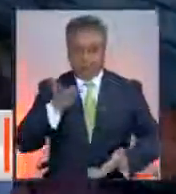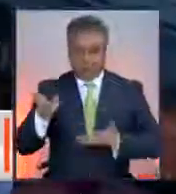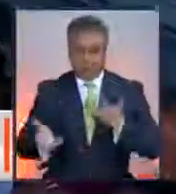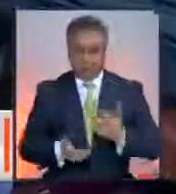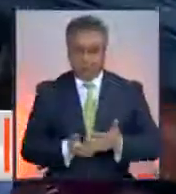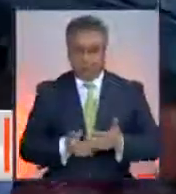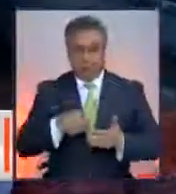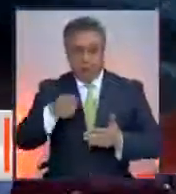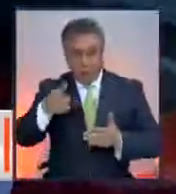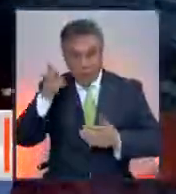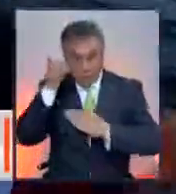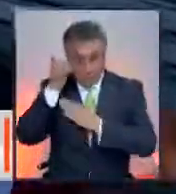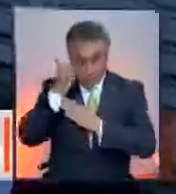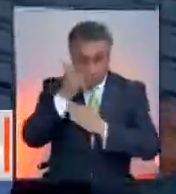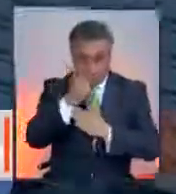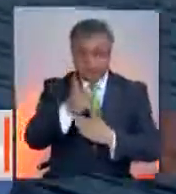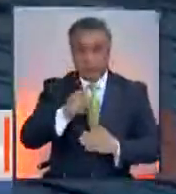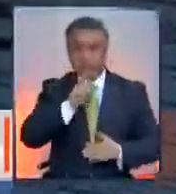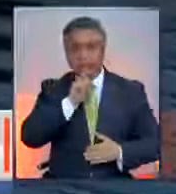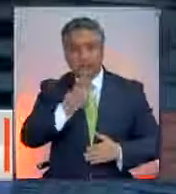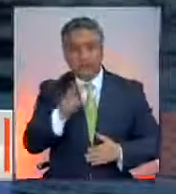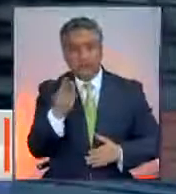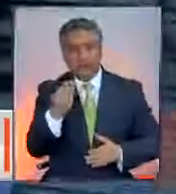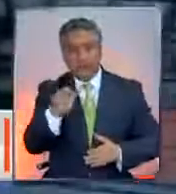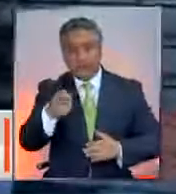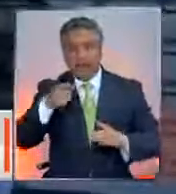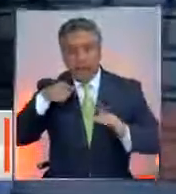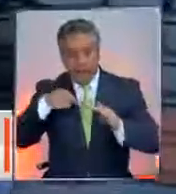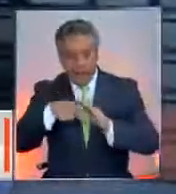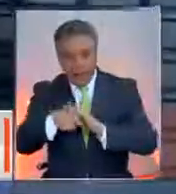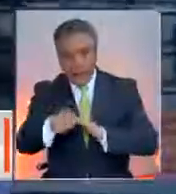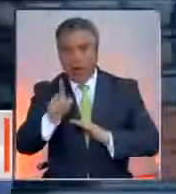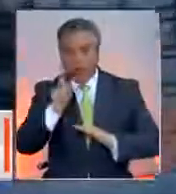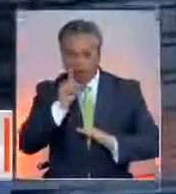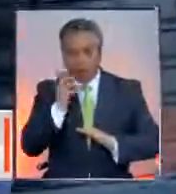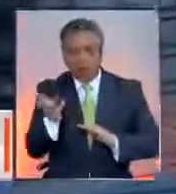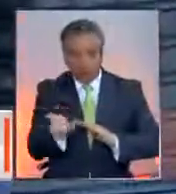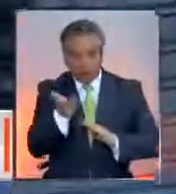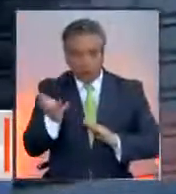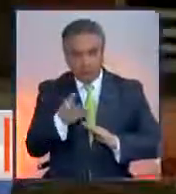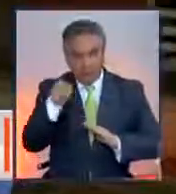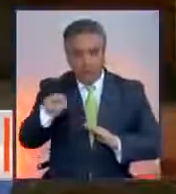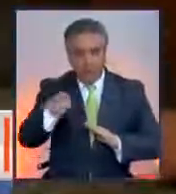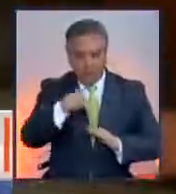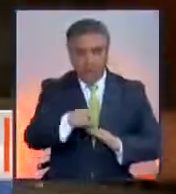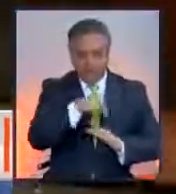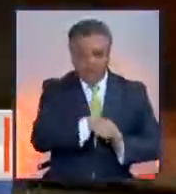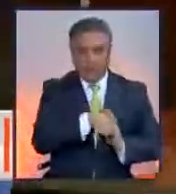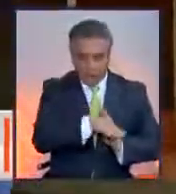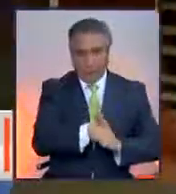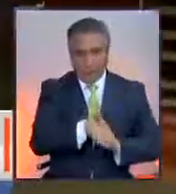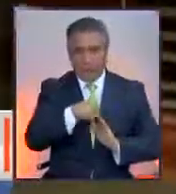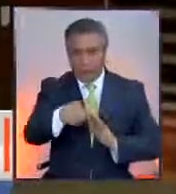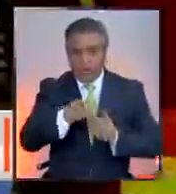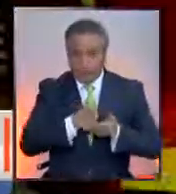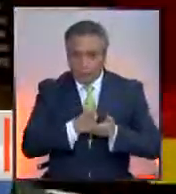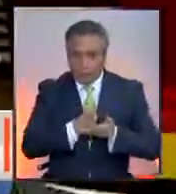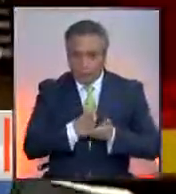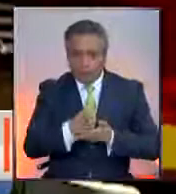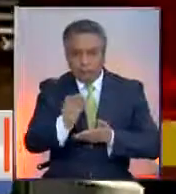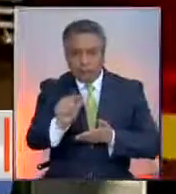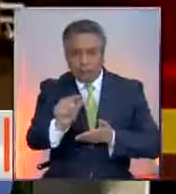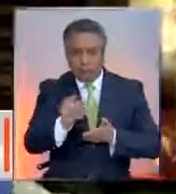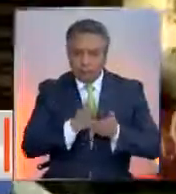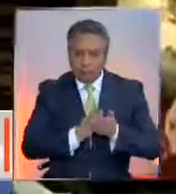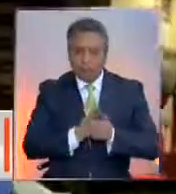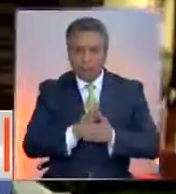Cuando la cámara de Tele 13 llegó a la farmacia, en el interior había varios focos de incendio. El siniestro estaba recién comenzando y no se